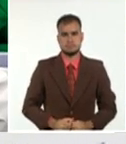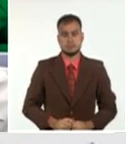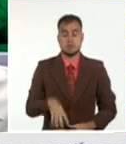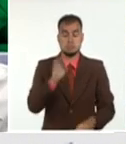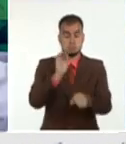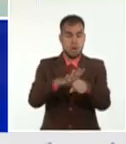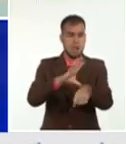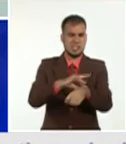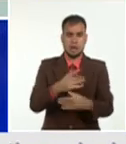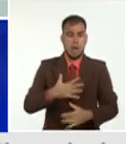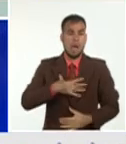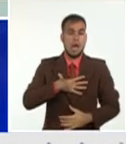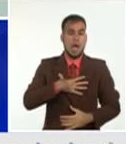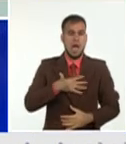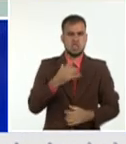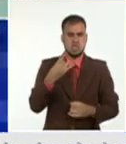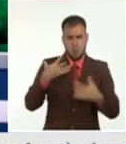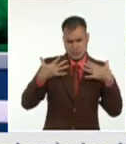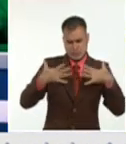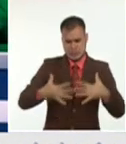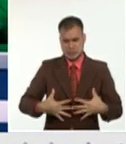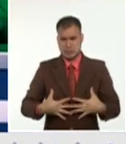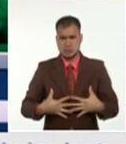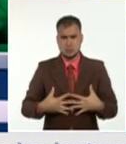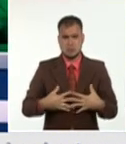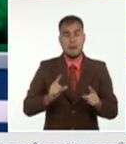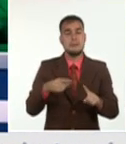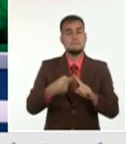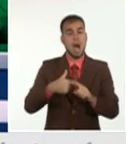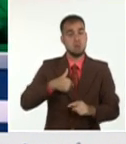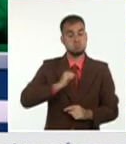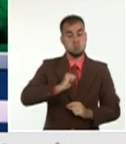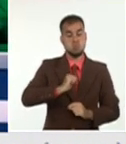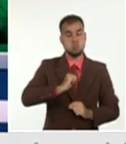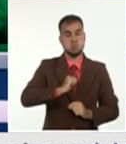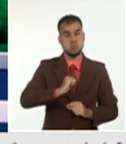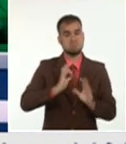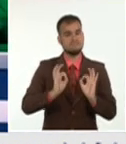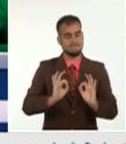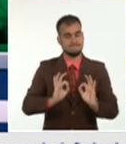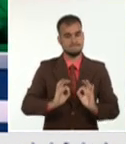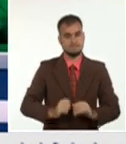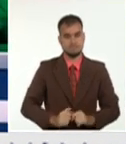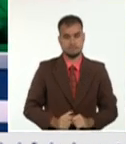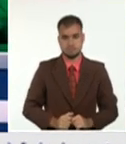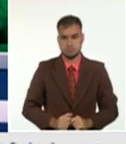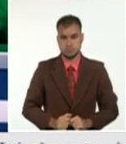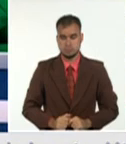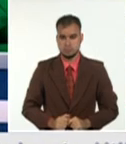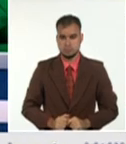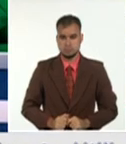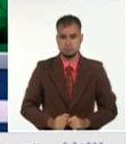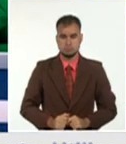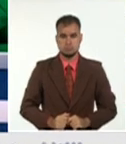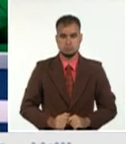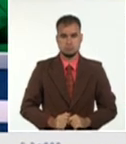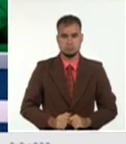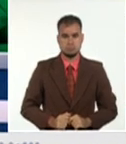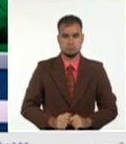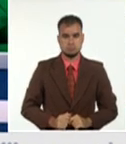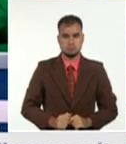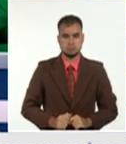aire, dolor torácico y taquicardia. Como pueden ver, se complejiza